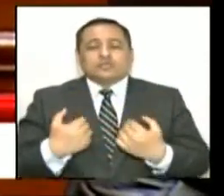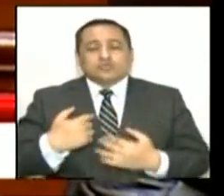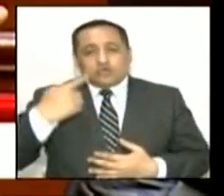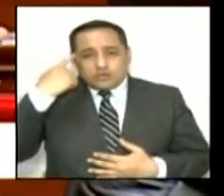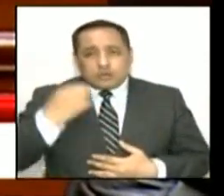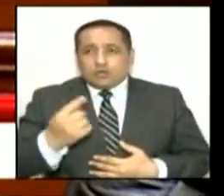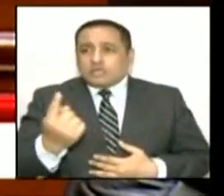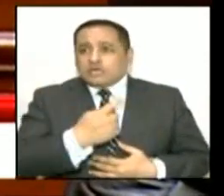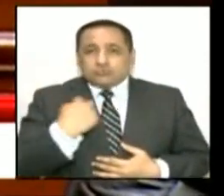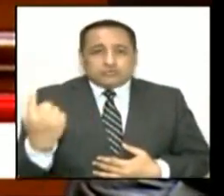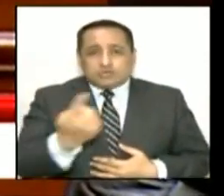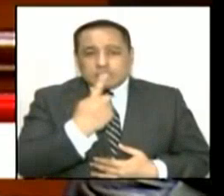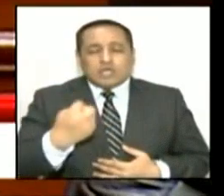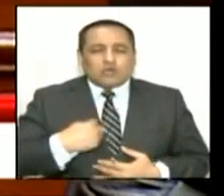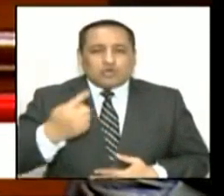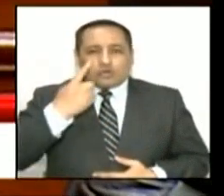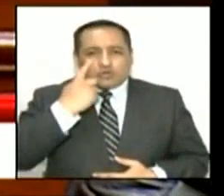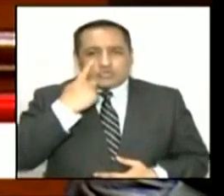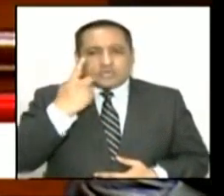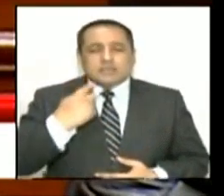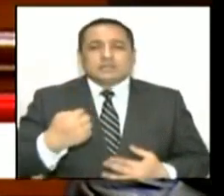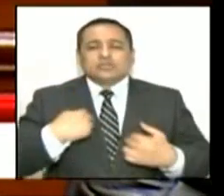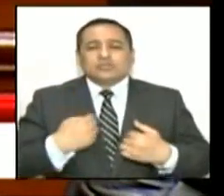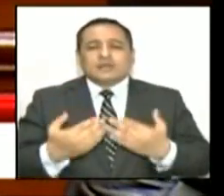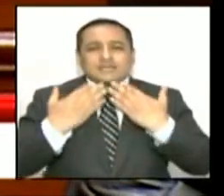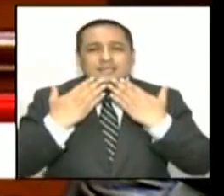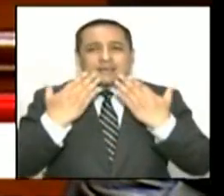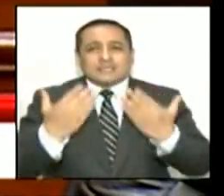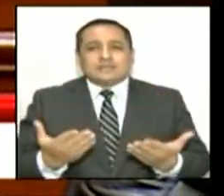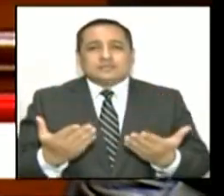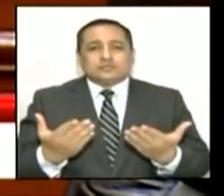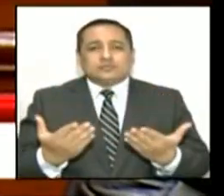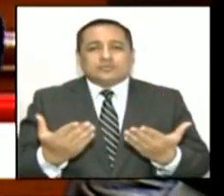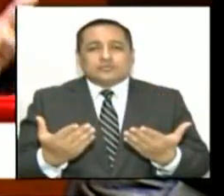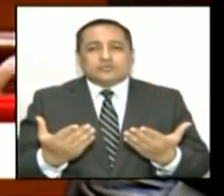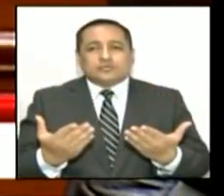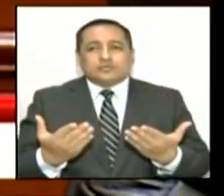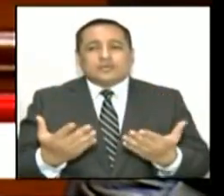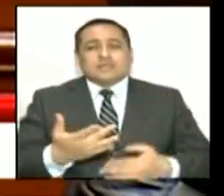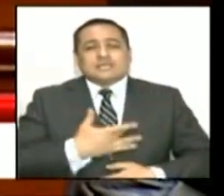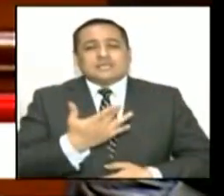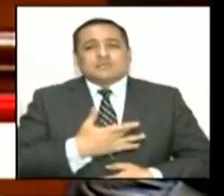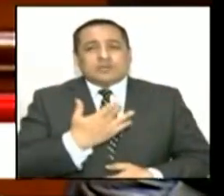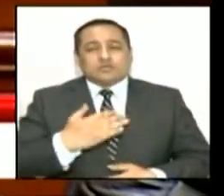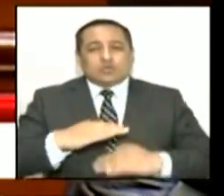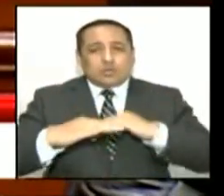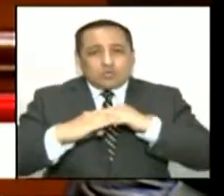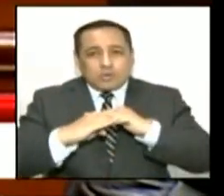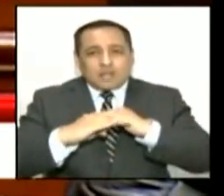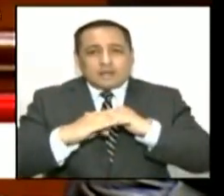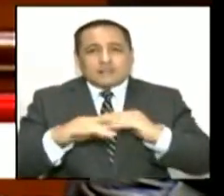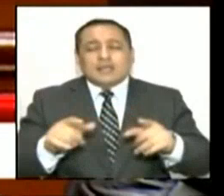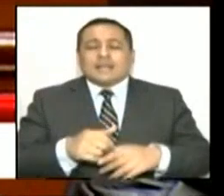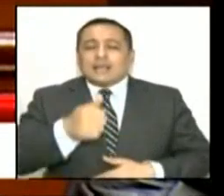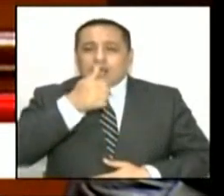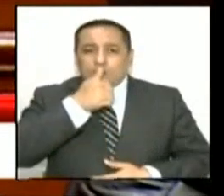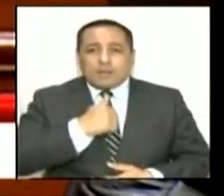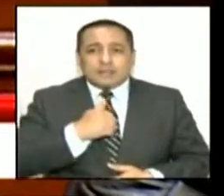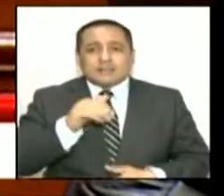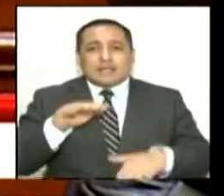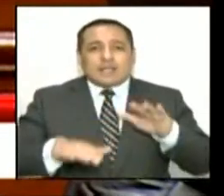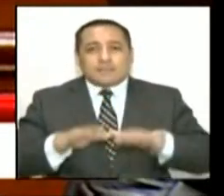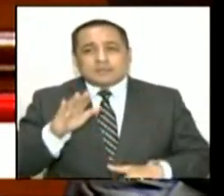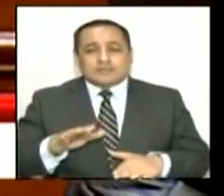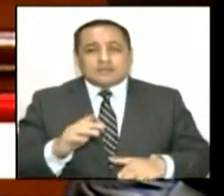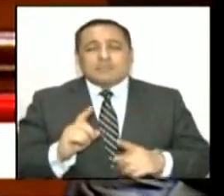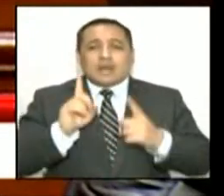que todos ustedes lo conocen, y yo les agradezco la empatía, la tolerancia a veces para algunos